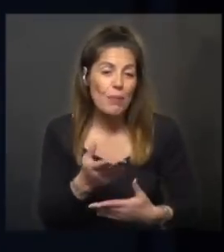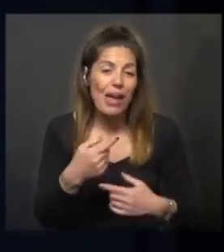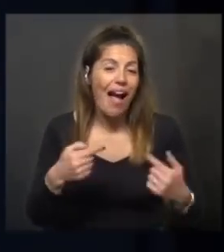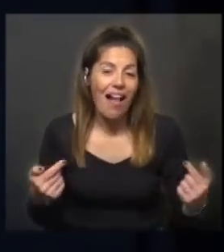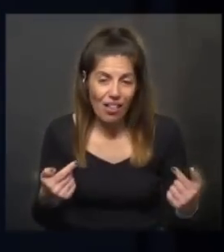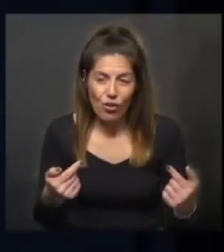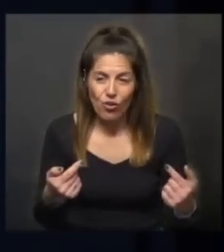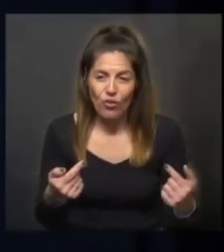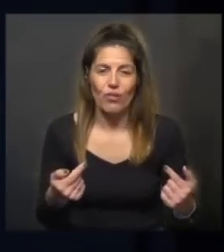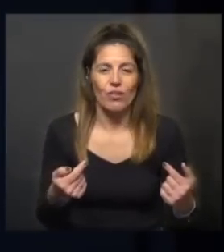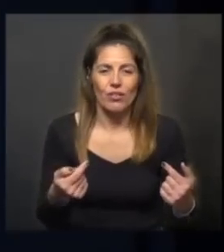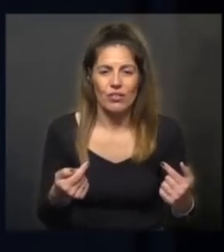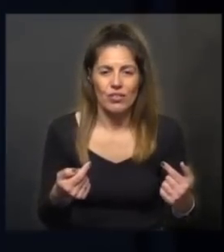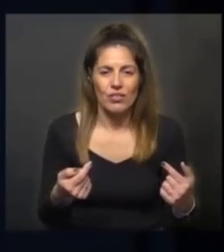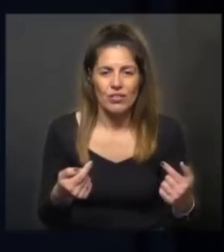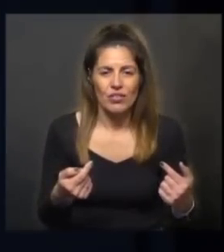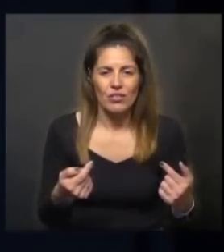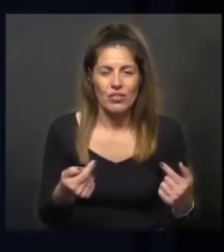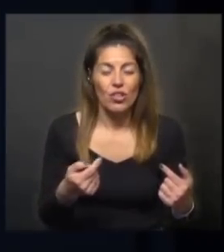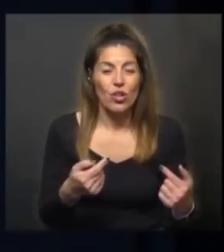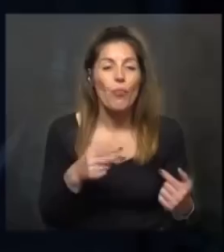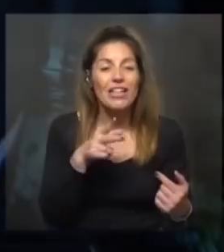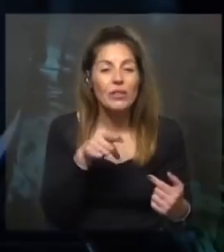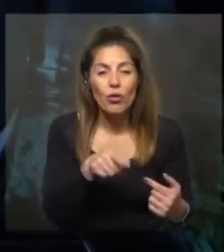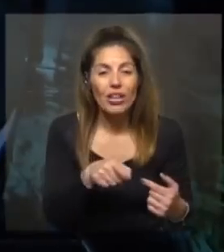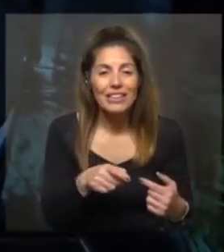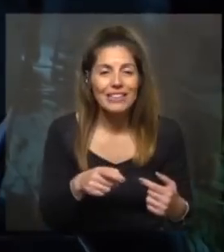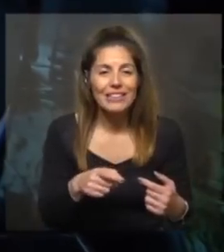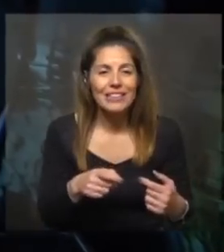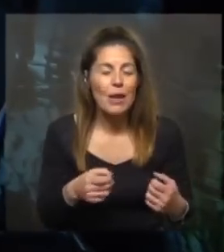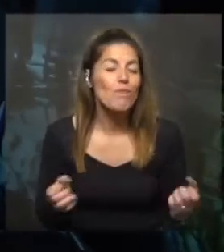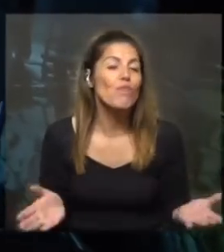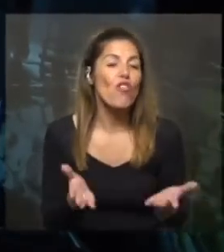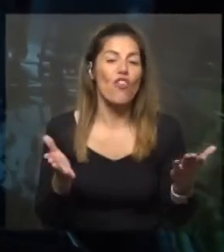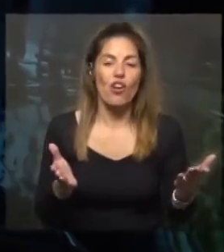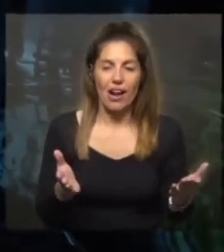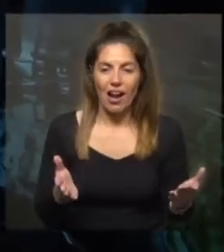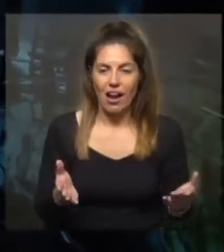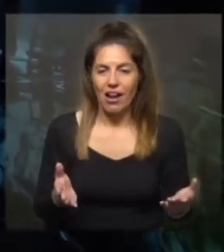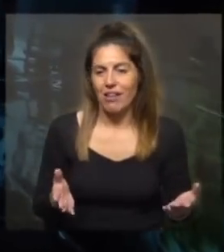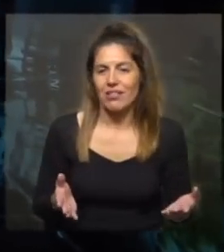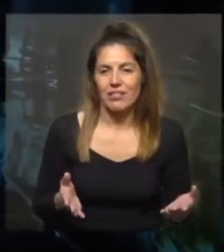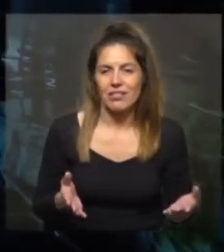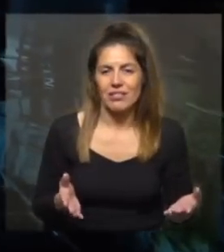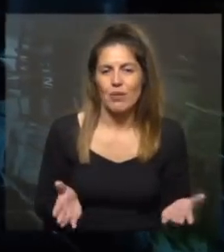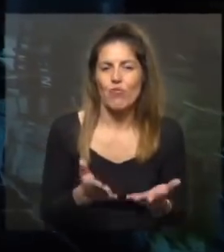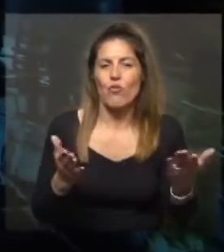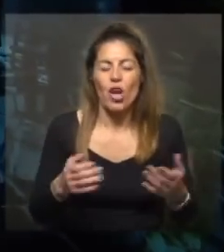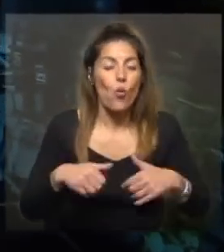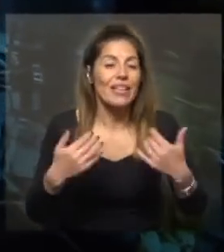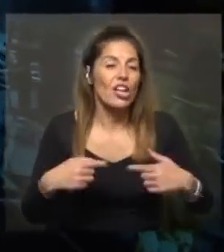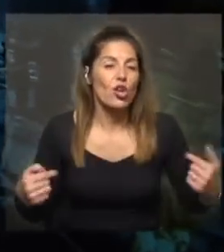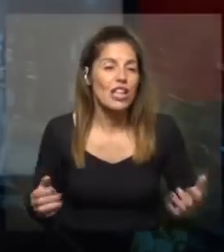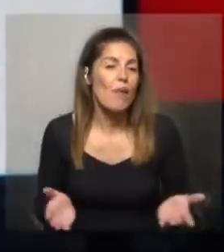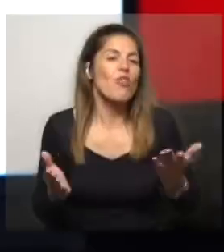que que es que como que rompe que provoca que que que cualquier cosa que